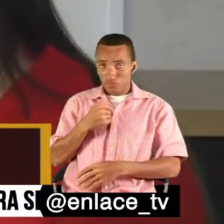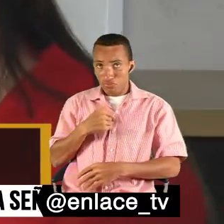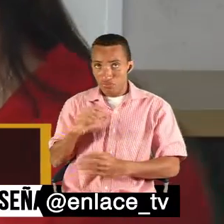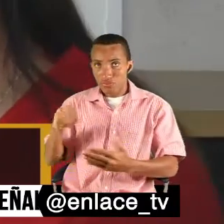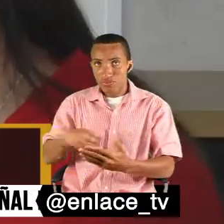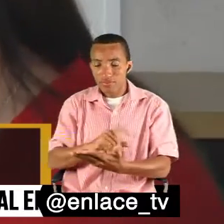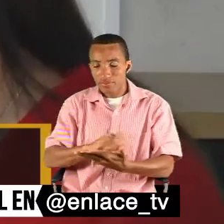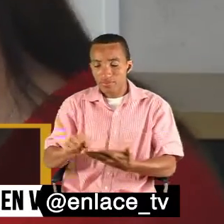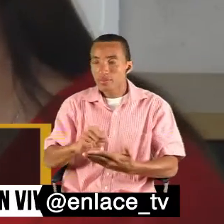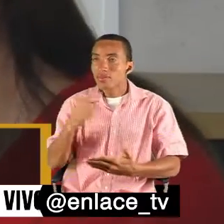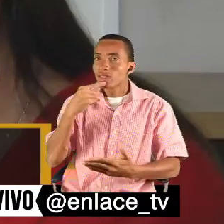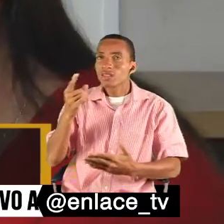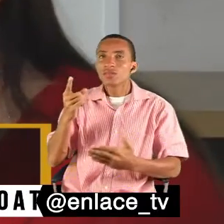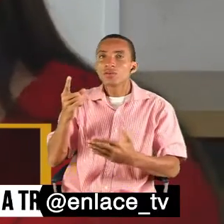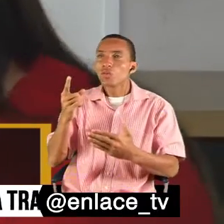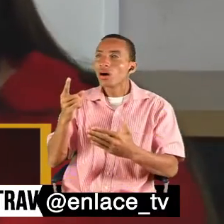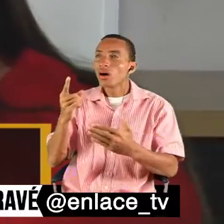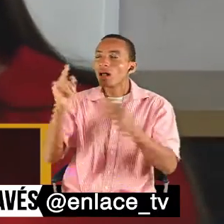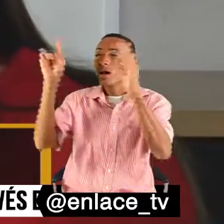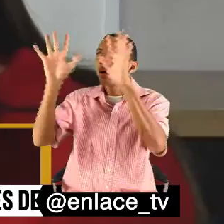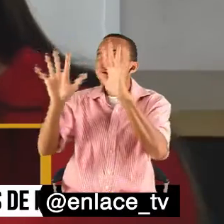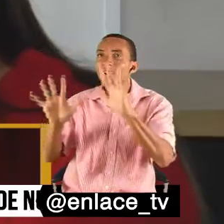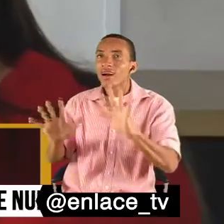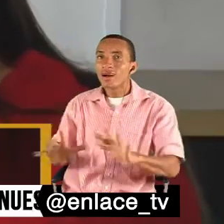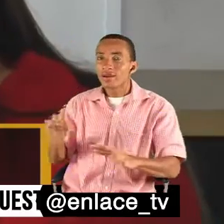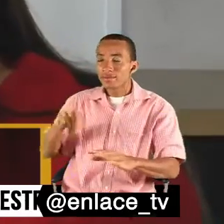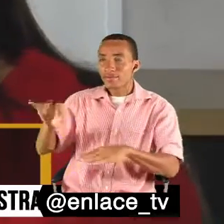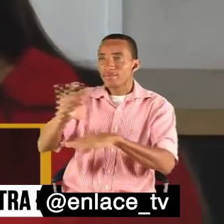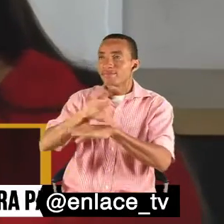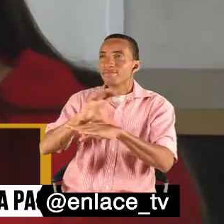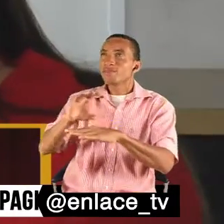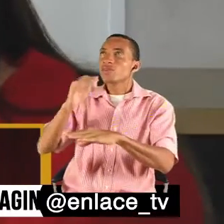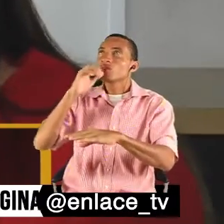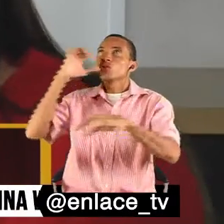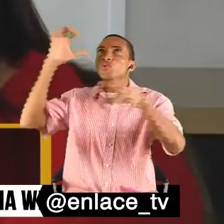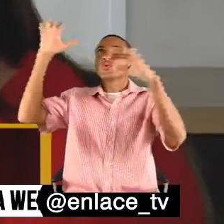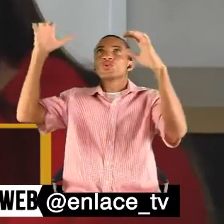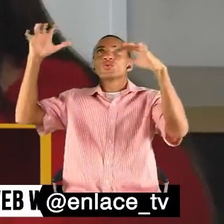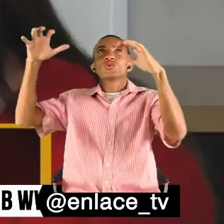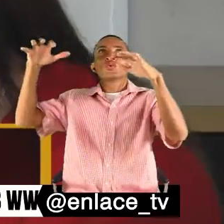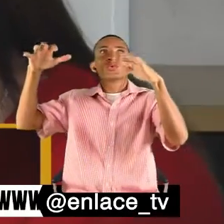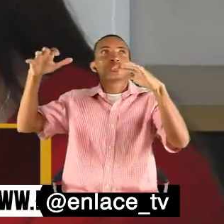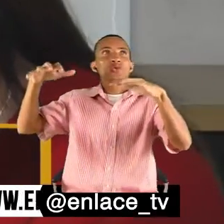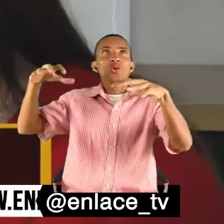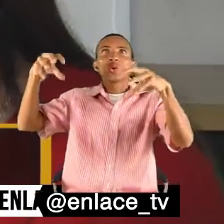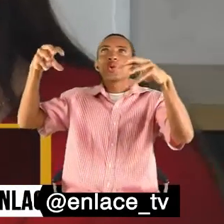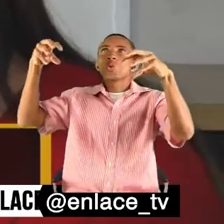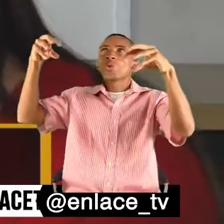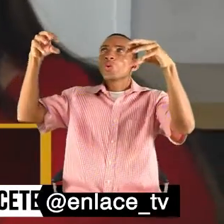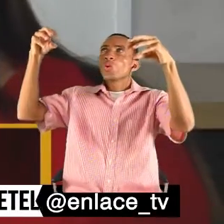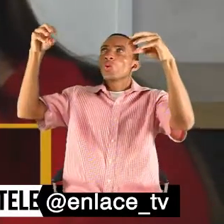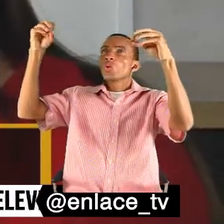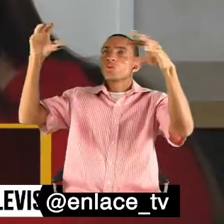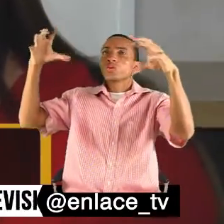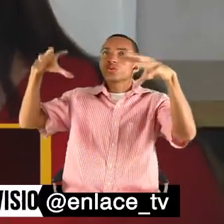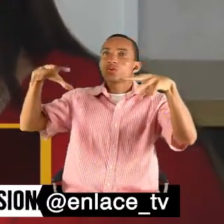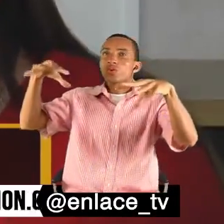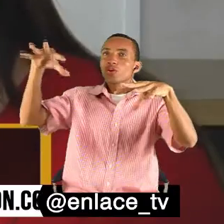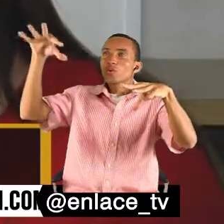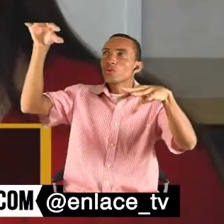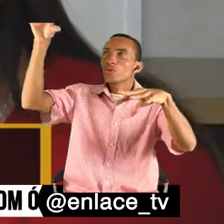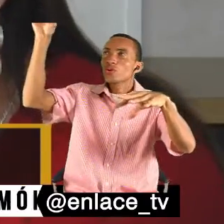Los Invisibles. Dice: en mi ciudad la lluvia no sucede con frecuencia. Las gotas se